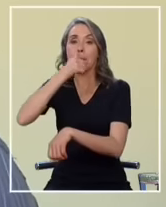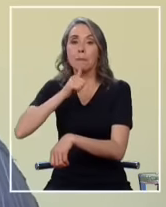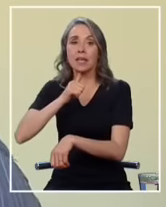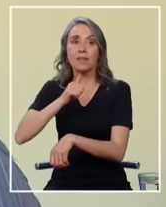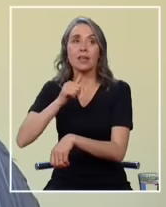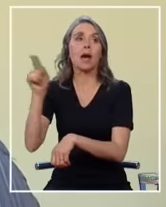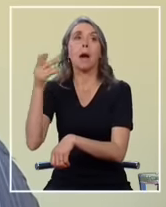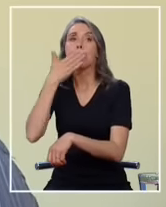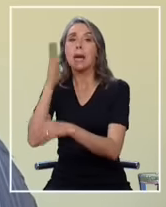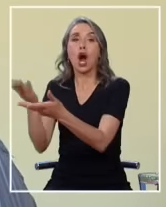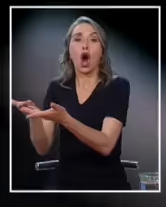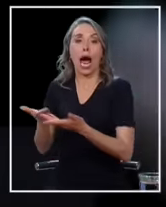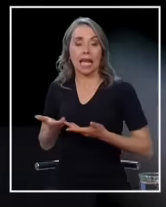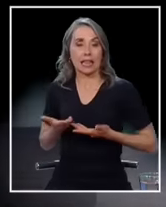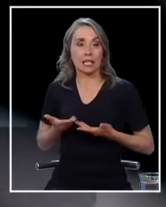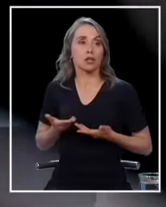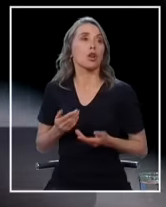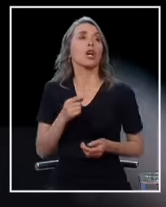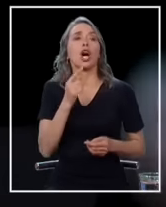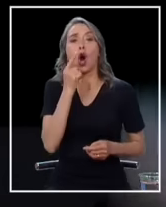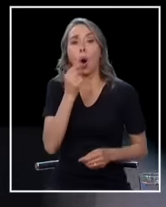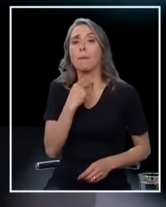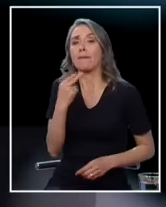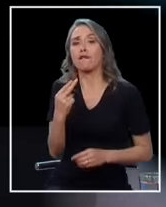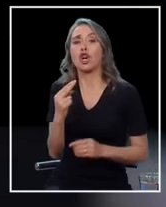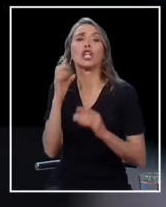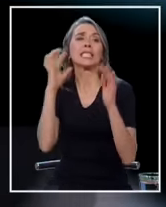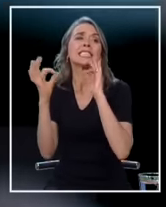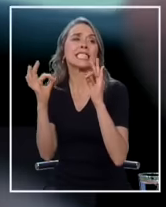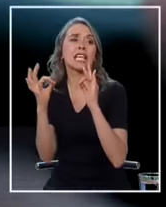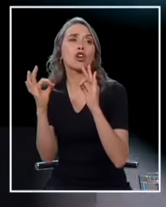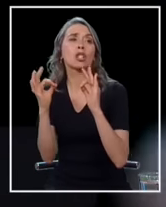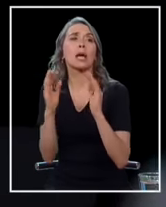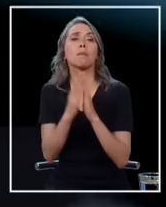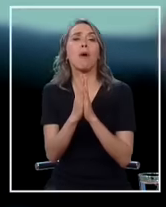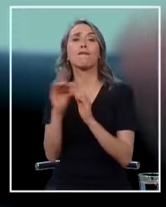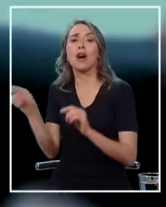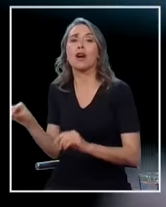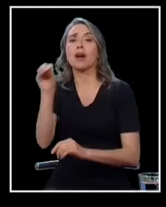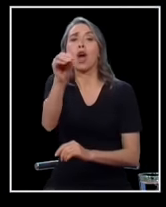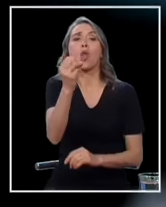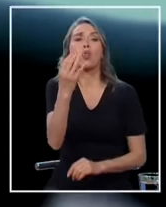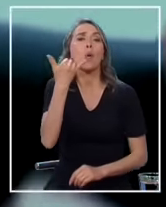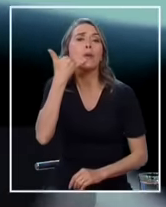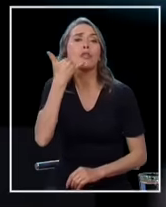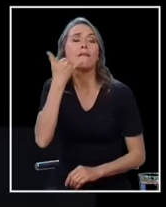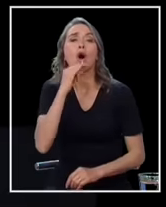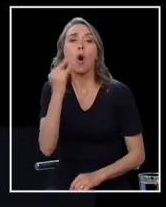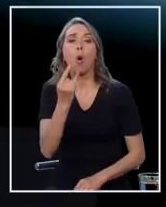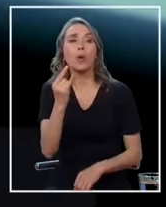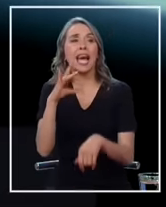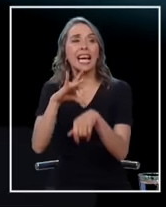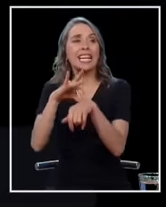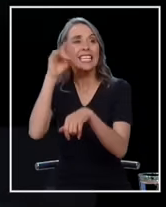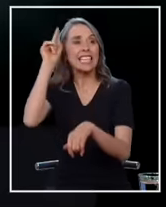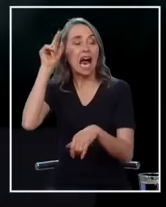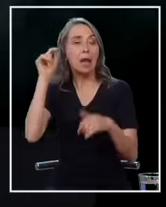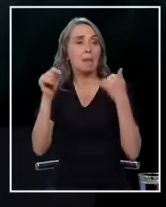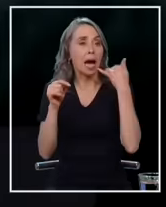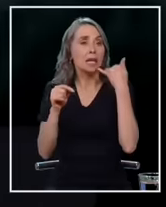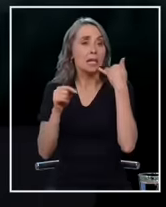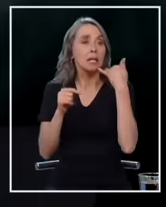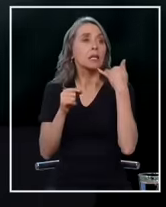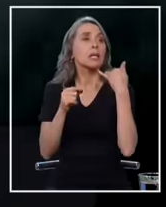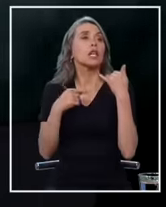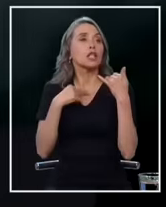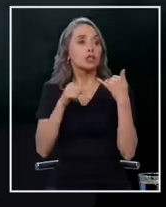supuestamente iba a tener una mejor atención. Señorita, transfiéreme a urgencia, por favor. De la clínica alemana. Estoy llamando a